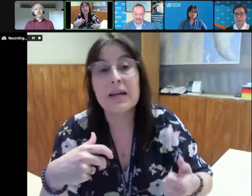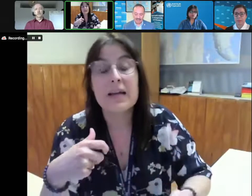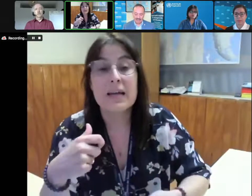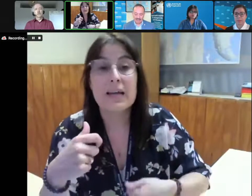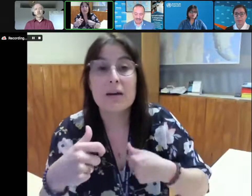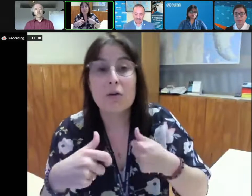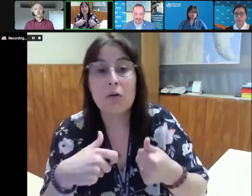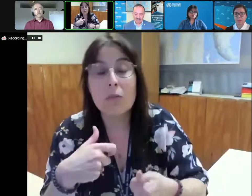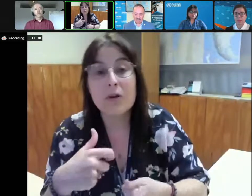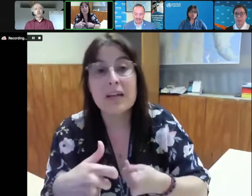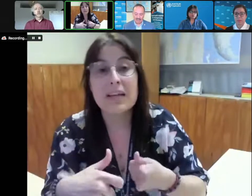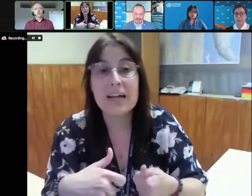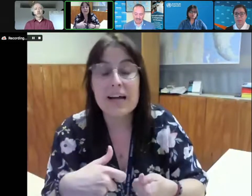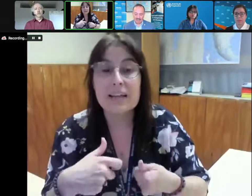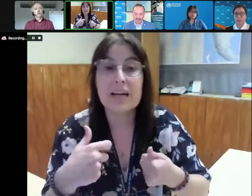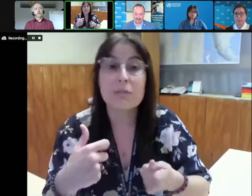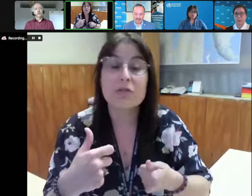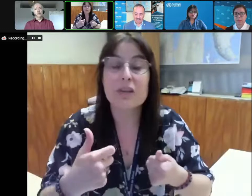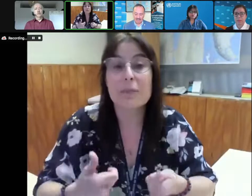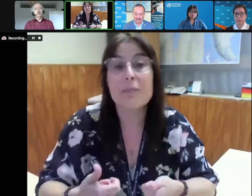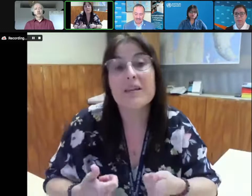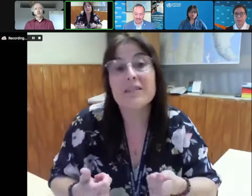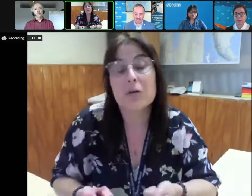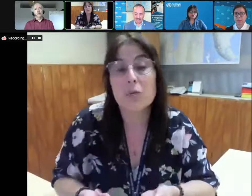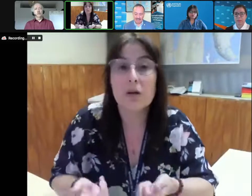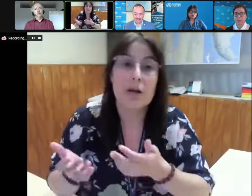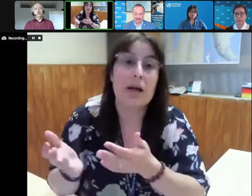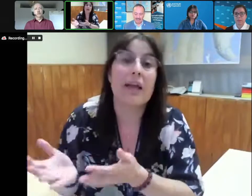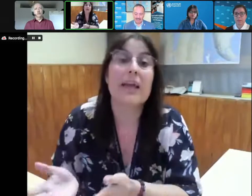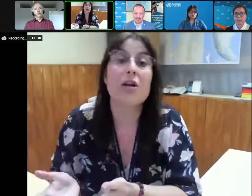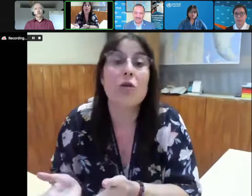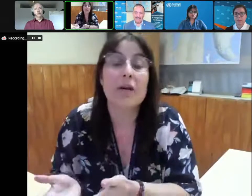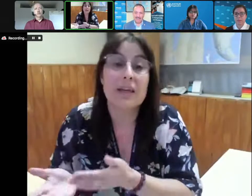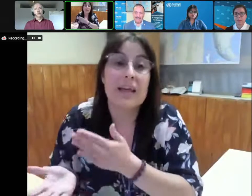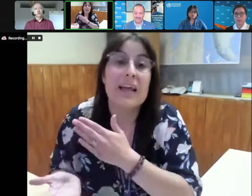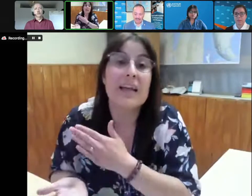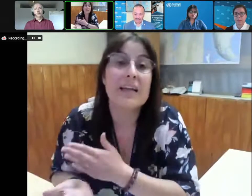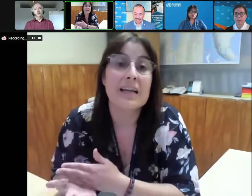de cómo generar, digamos, sistemas de salud